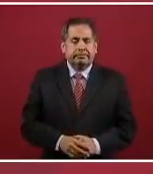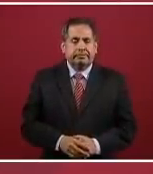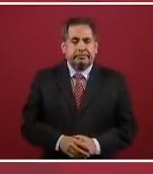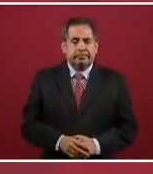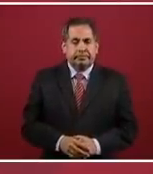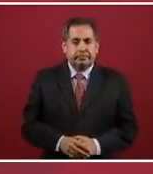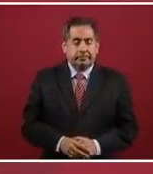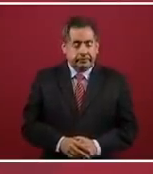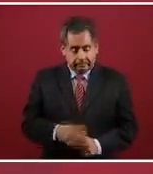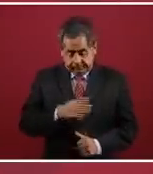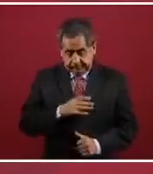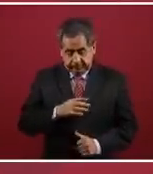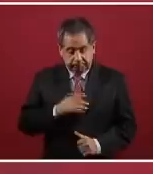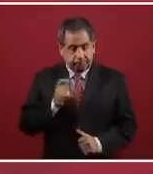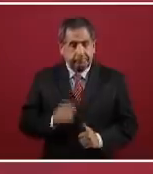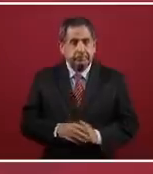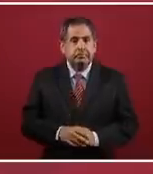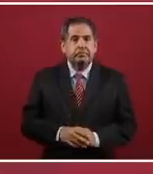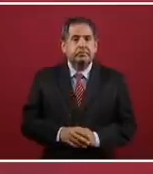Hubo